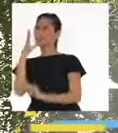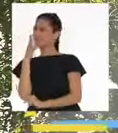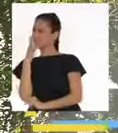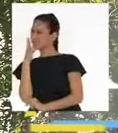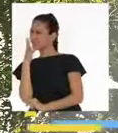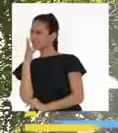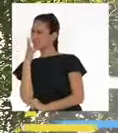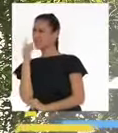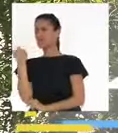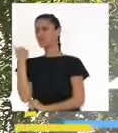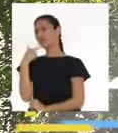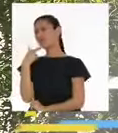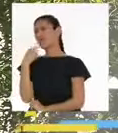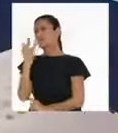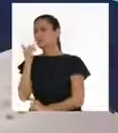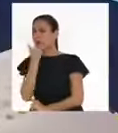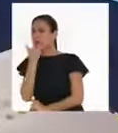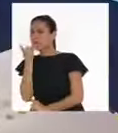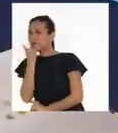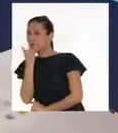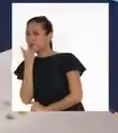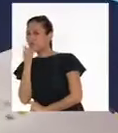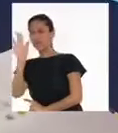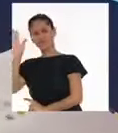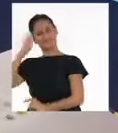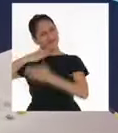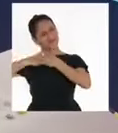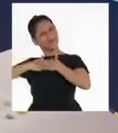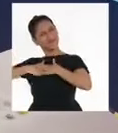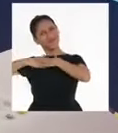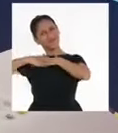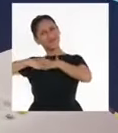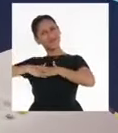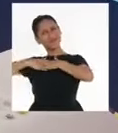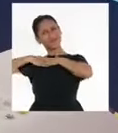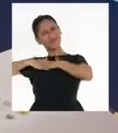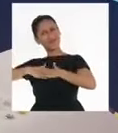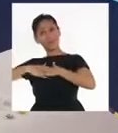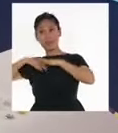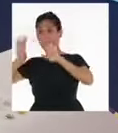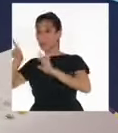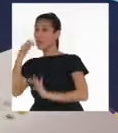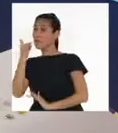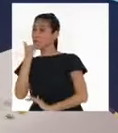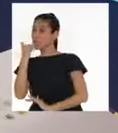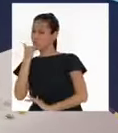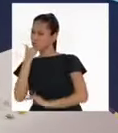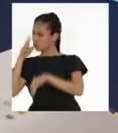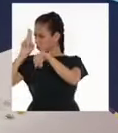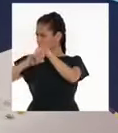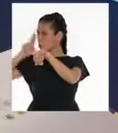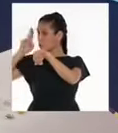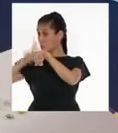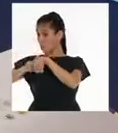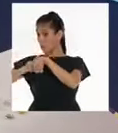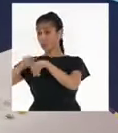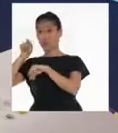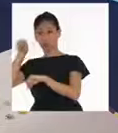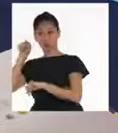¡Es un equivoco! No pasa nada. Equivocarse es normal y del error